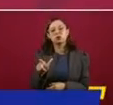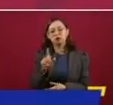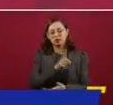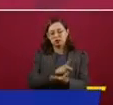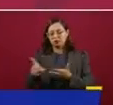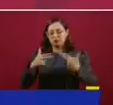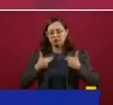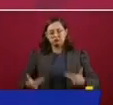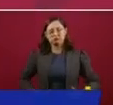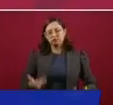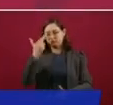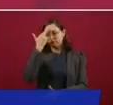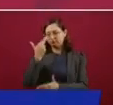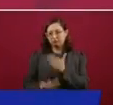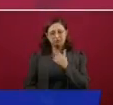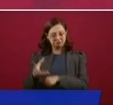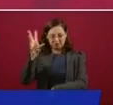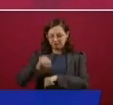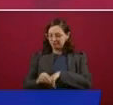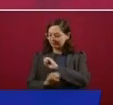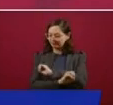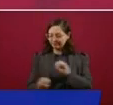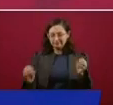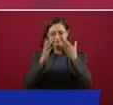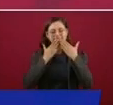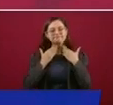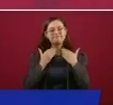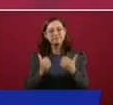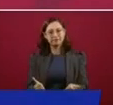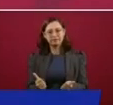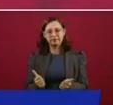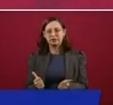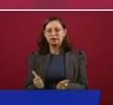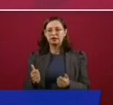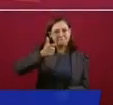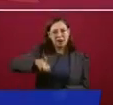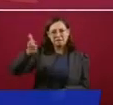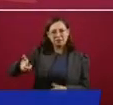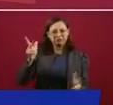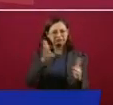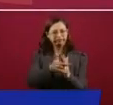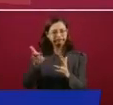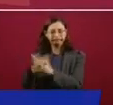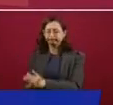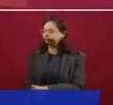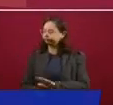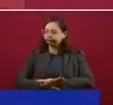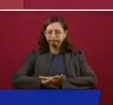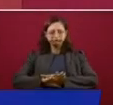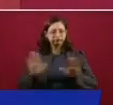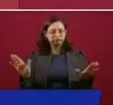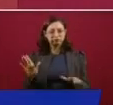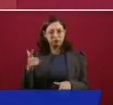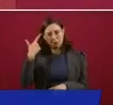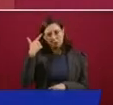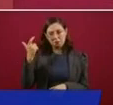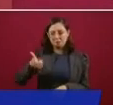violación de derechos humanos, no se permite. No se permiten ejecuciones, no se permiten tiros de